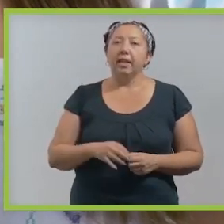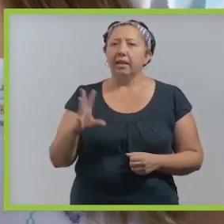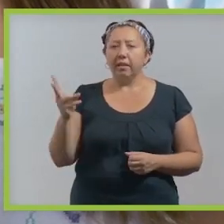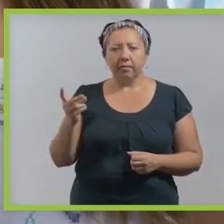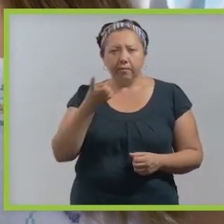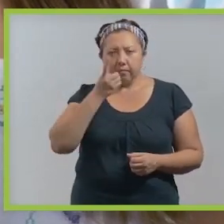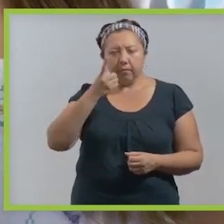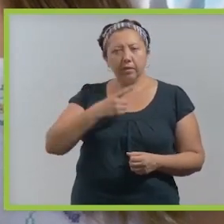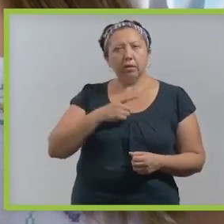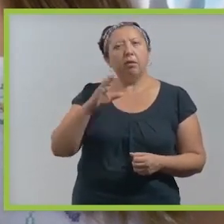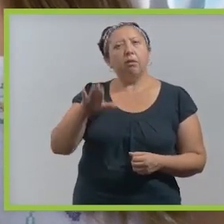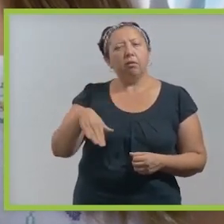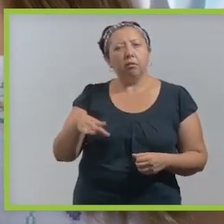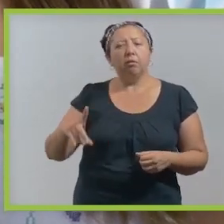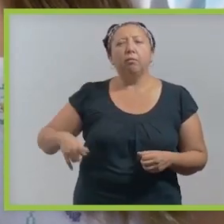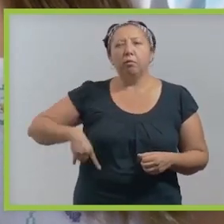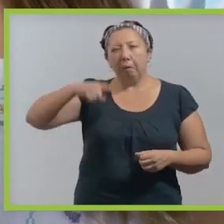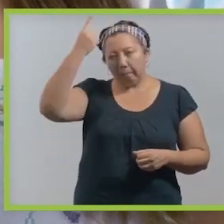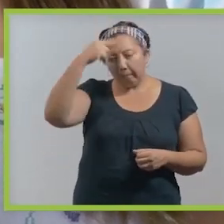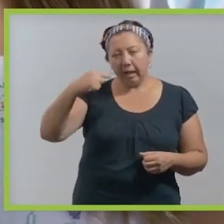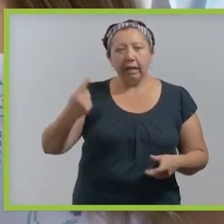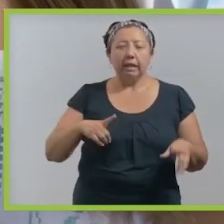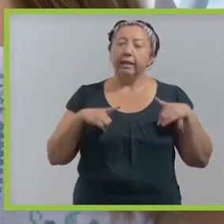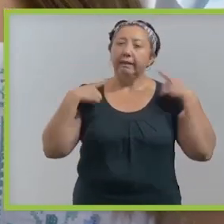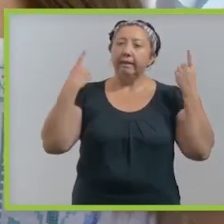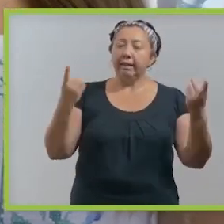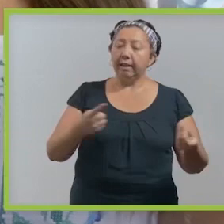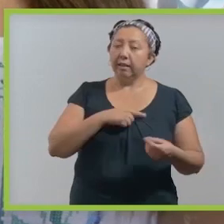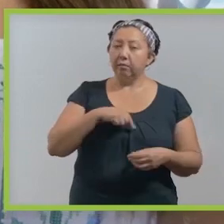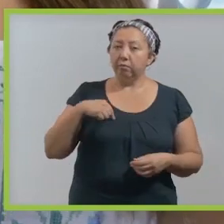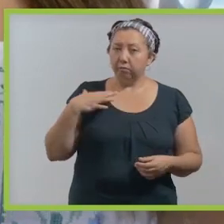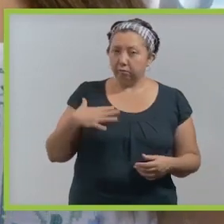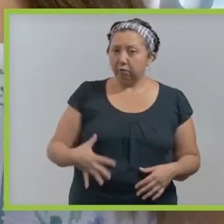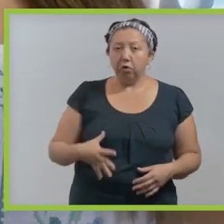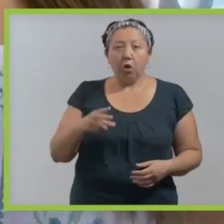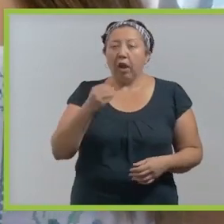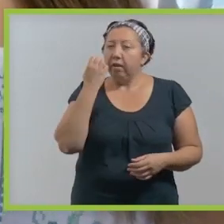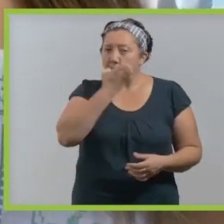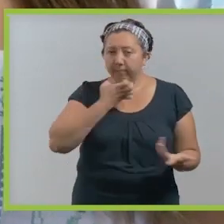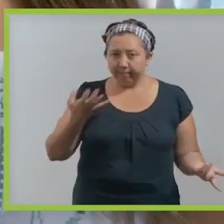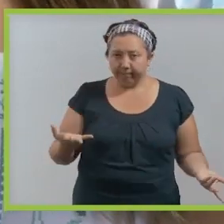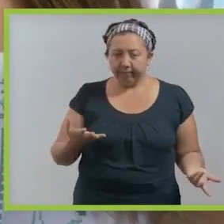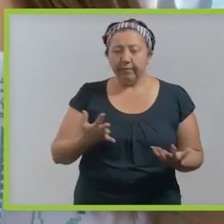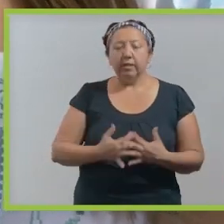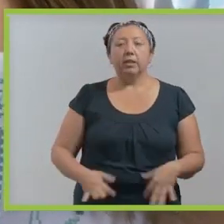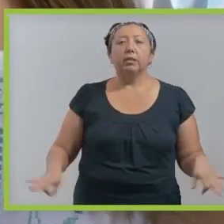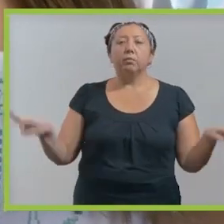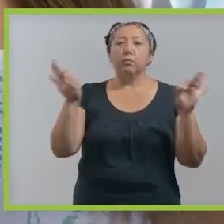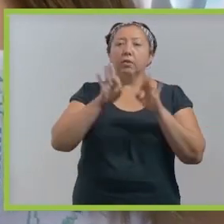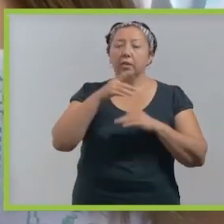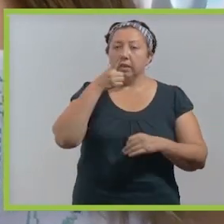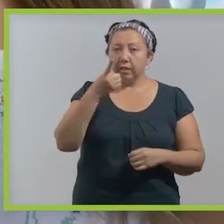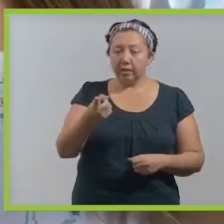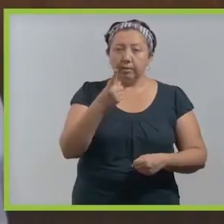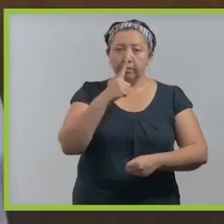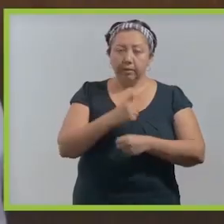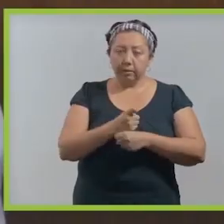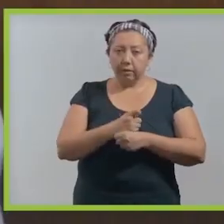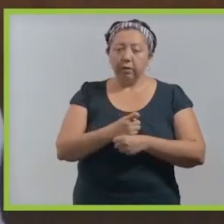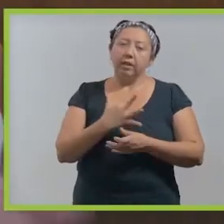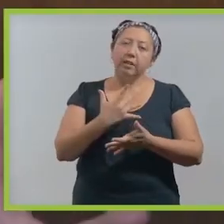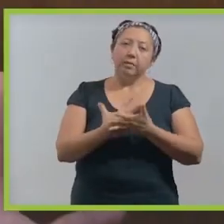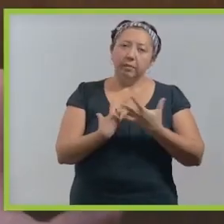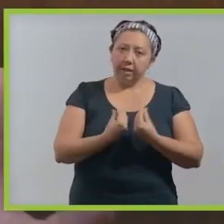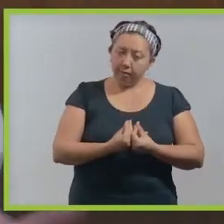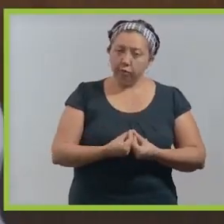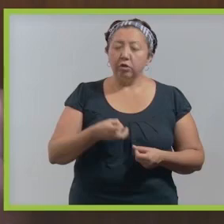Alguien me decía el otro día, oiga, gobernador, pero ¿para qué reparten los uniformes si no hay clases? Bueno, muy importante señalar, primero que nada,